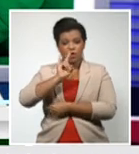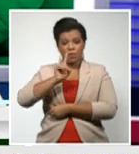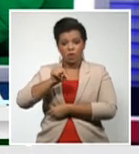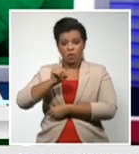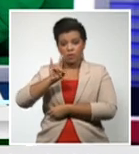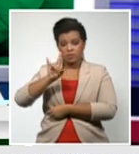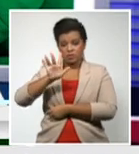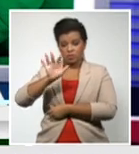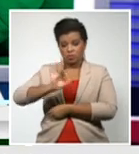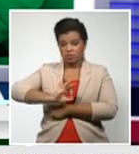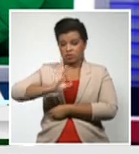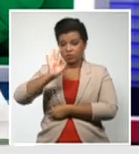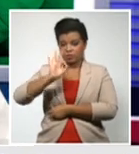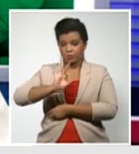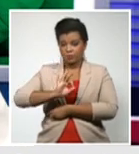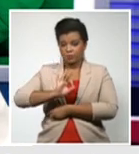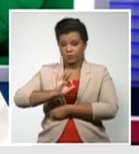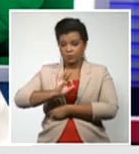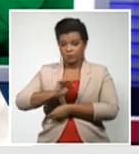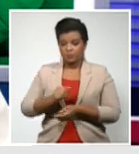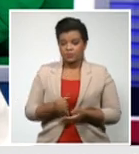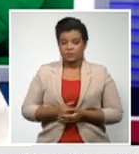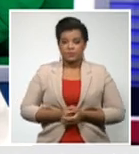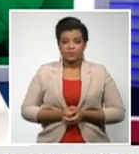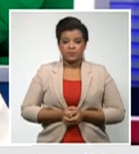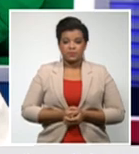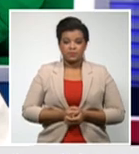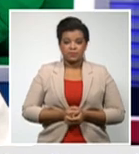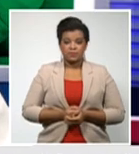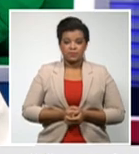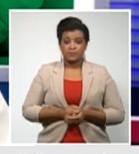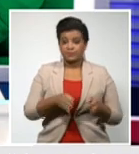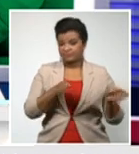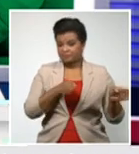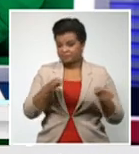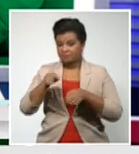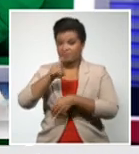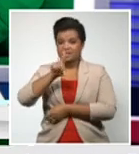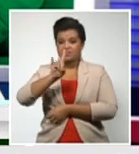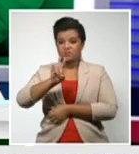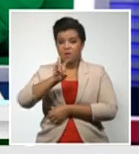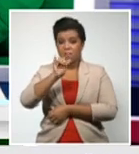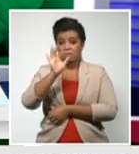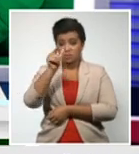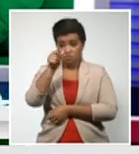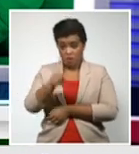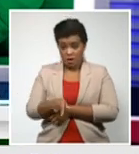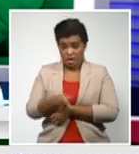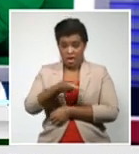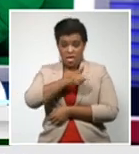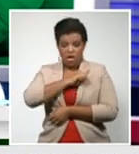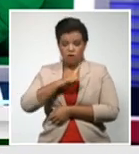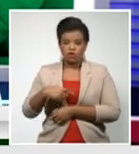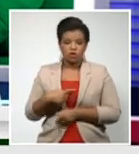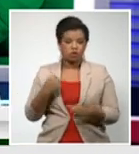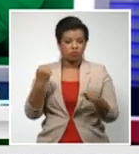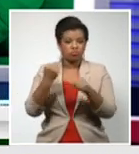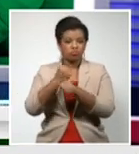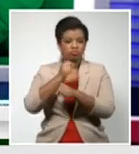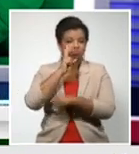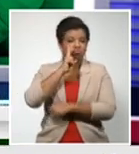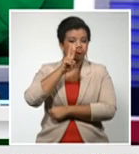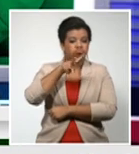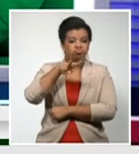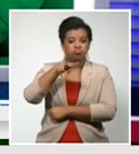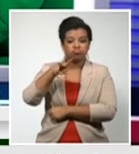9,95%. 19 de los pacientes que se diagnosticaron ayer se trabaja, pero todavía al